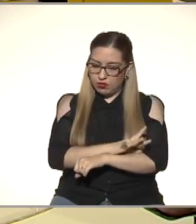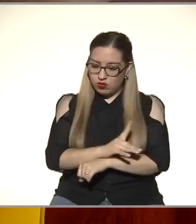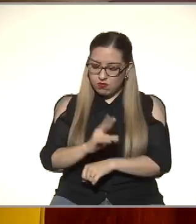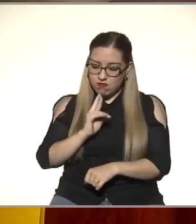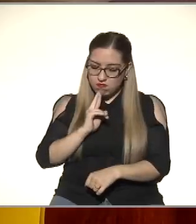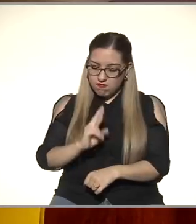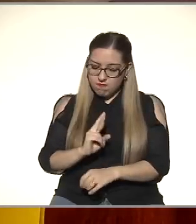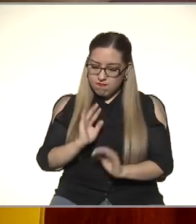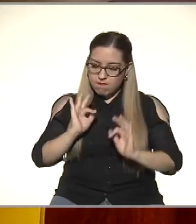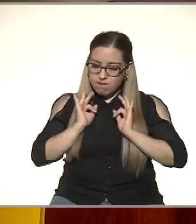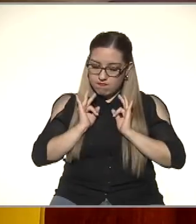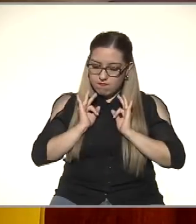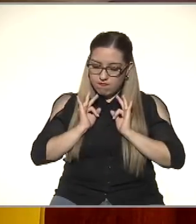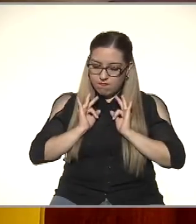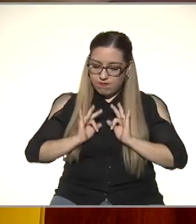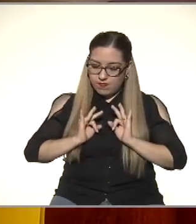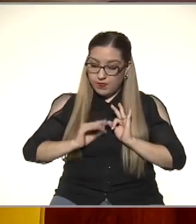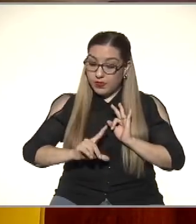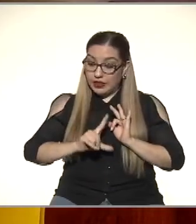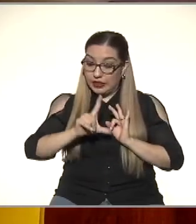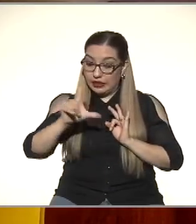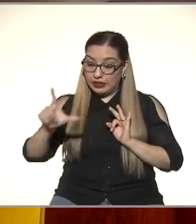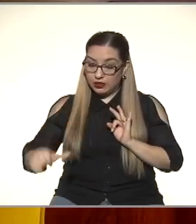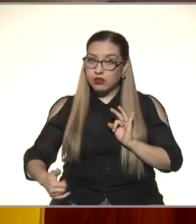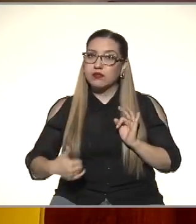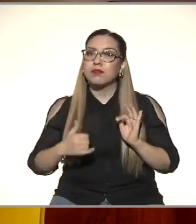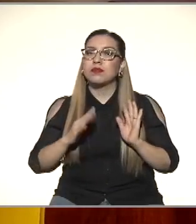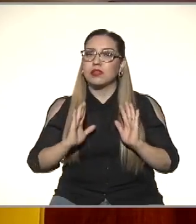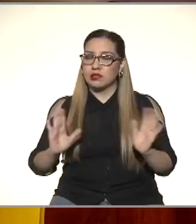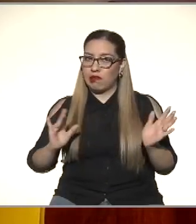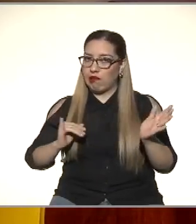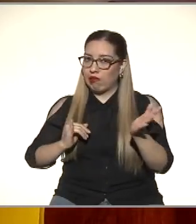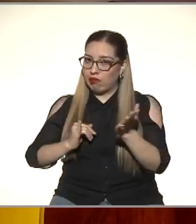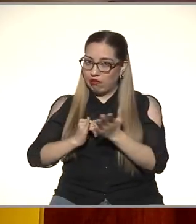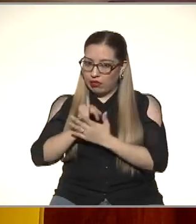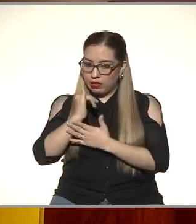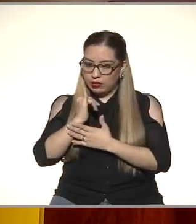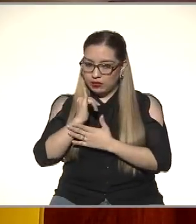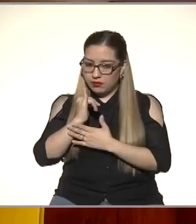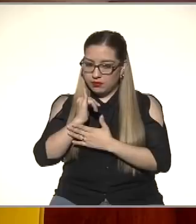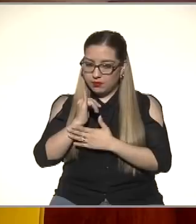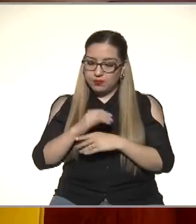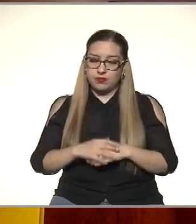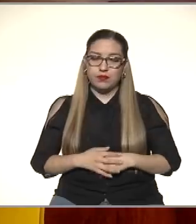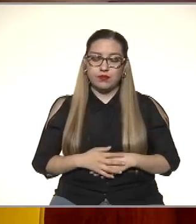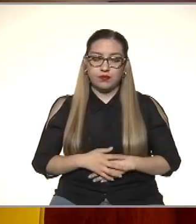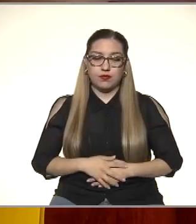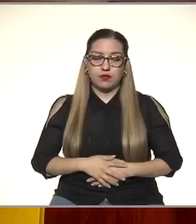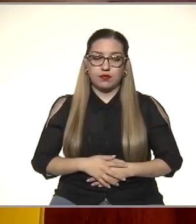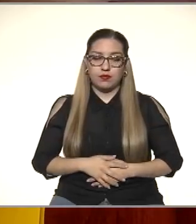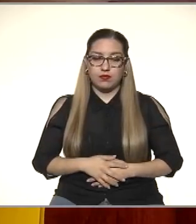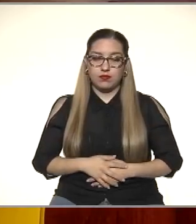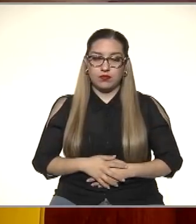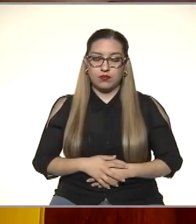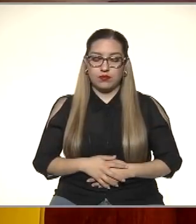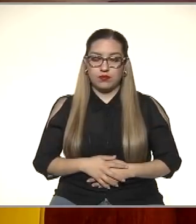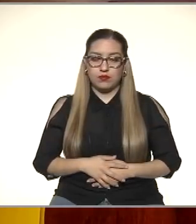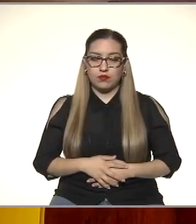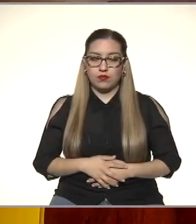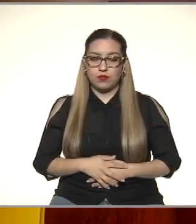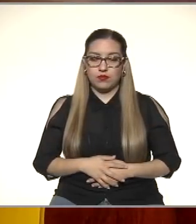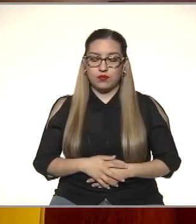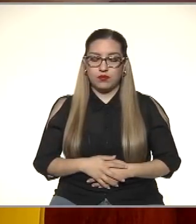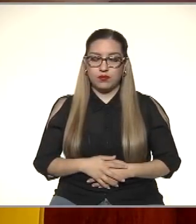momento, estando mucho más tranquilos, proceder a tomar la decisión, de preferencia, como decía un poco Olivia,